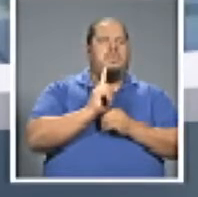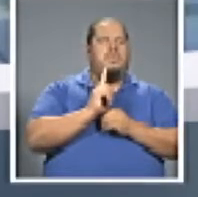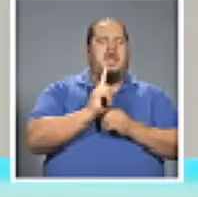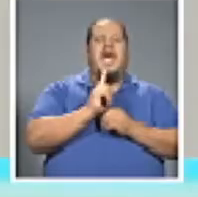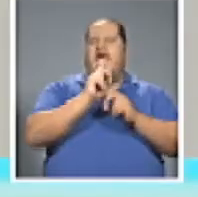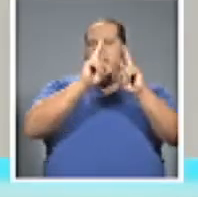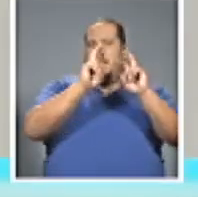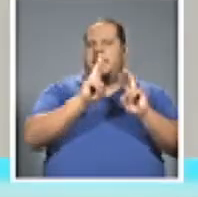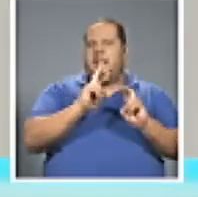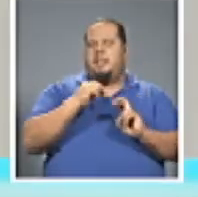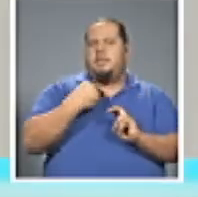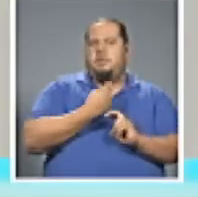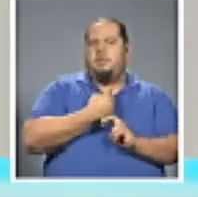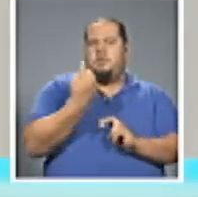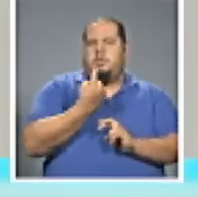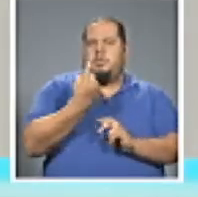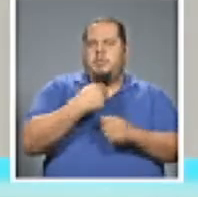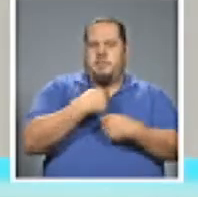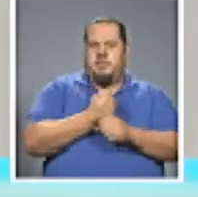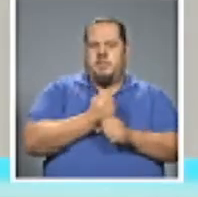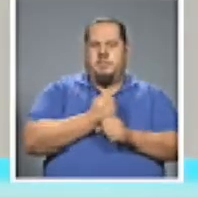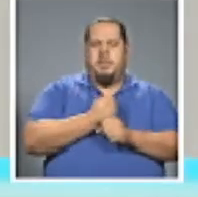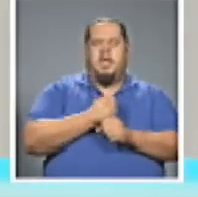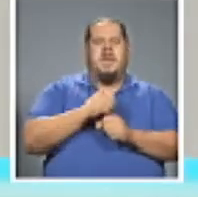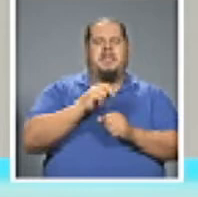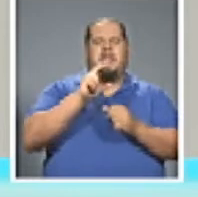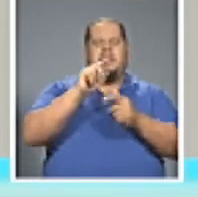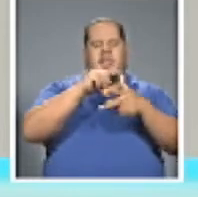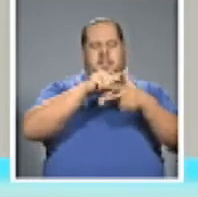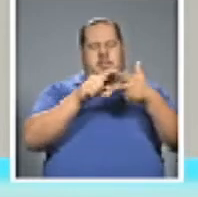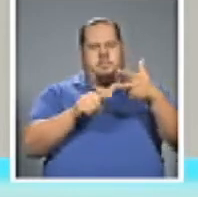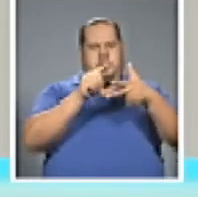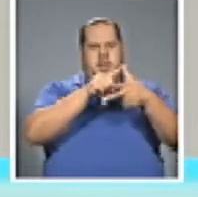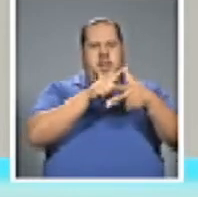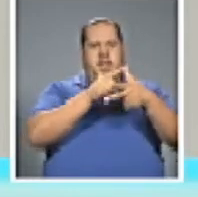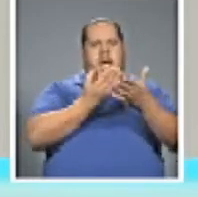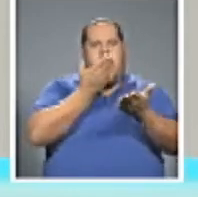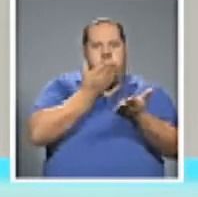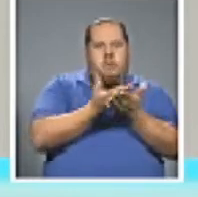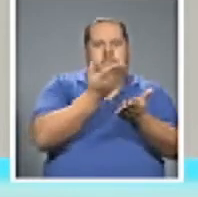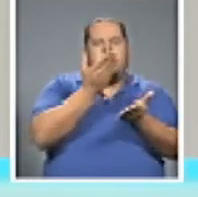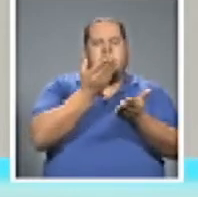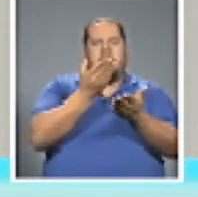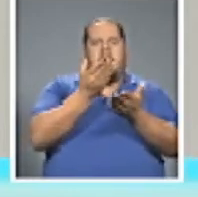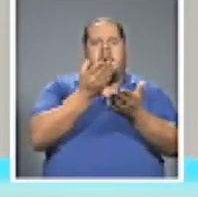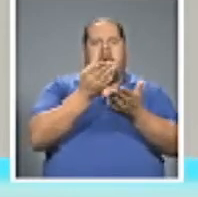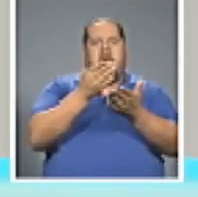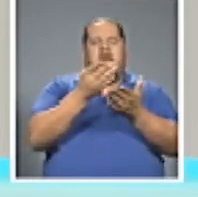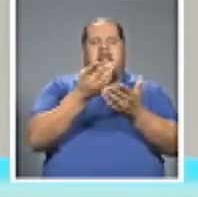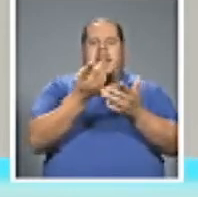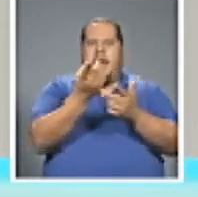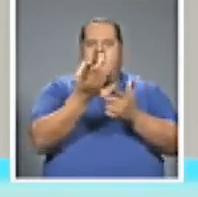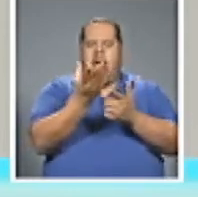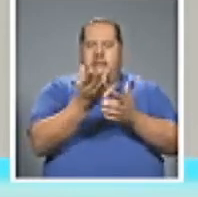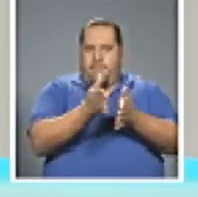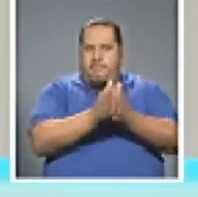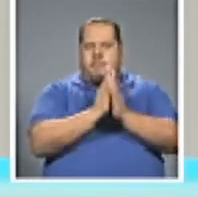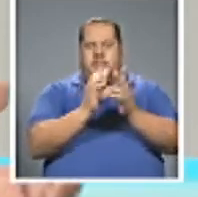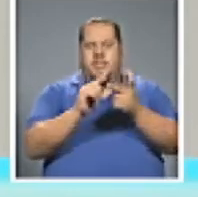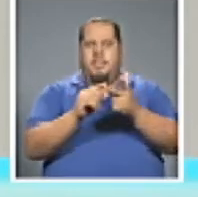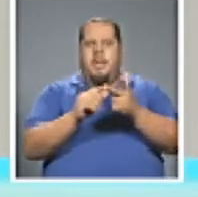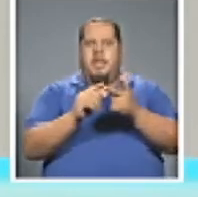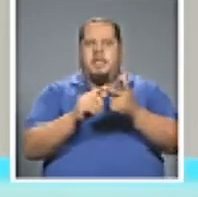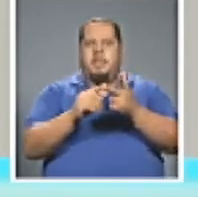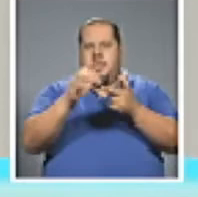el análisis que nosotros siempre hacemos es desde tres perspectivas: la oferta, la demanda y contexto sociocultural. En el caso de